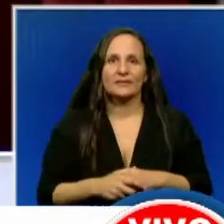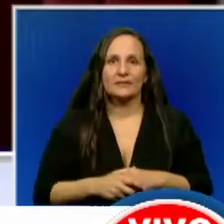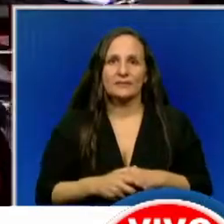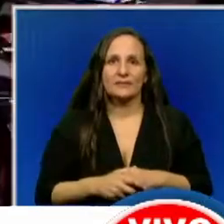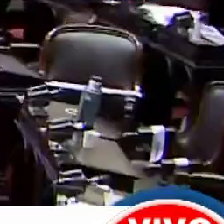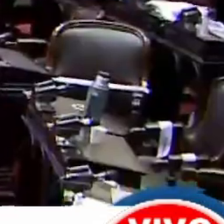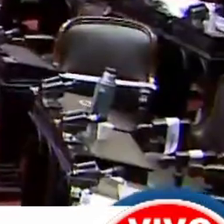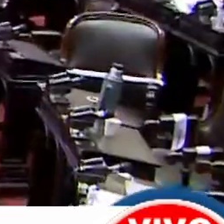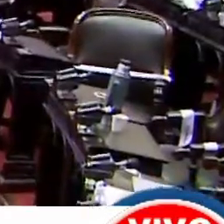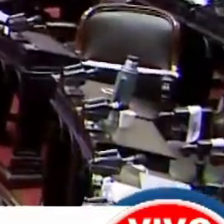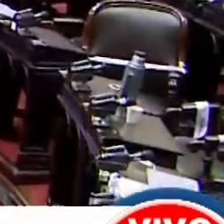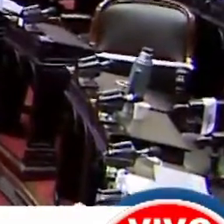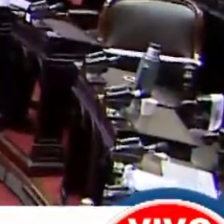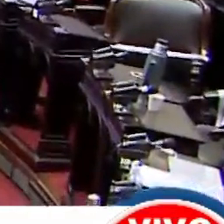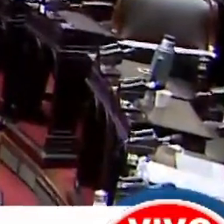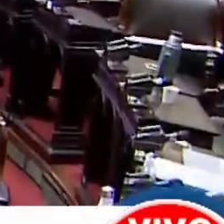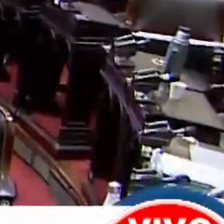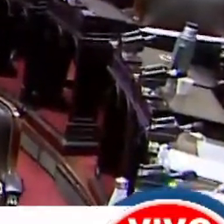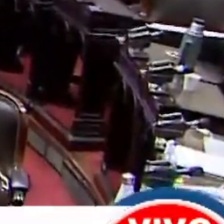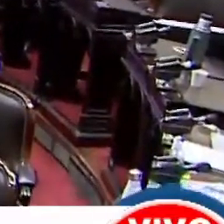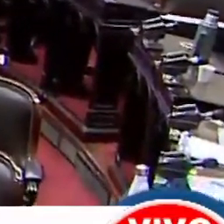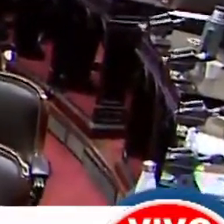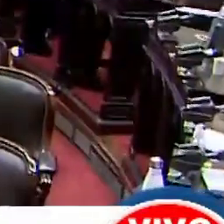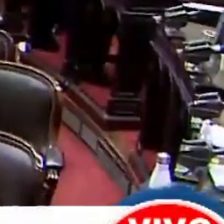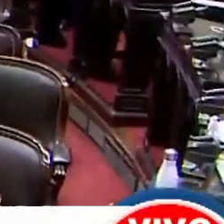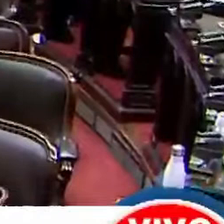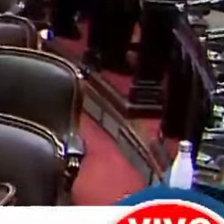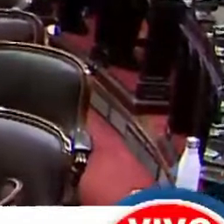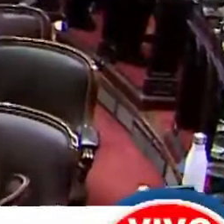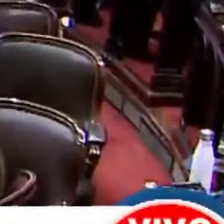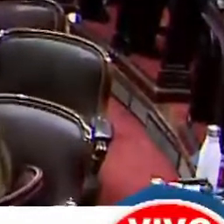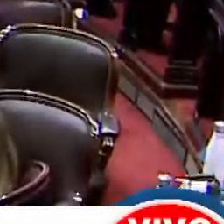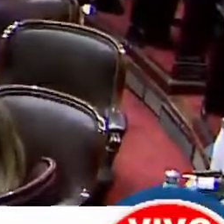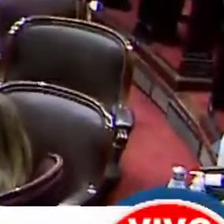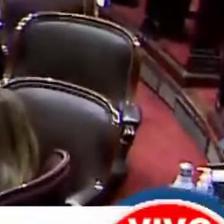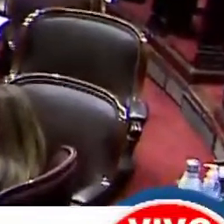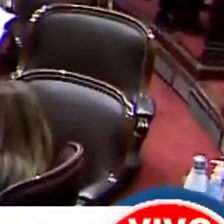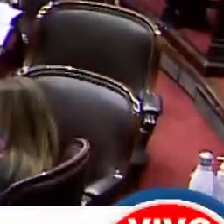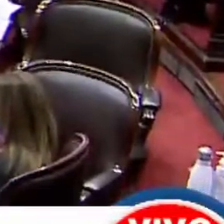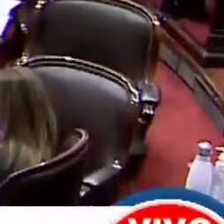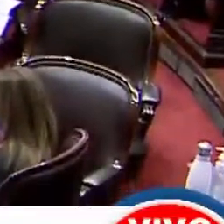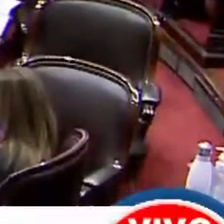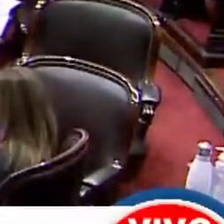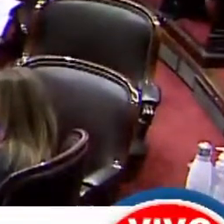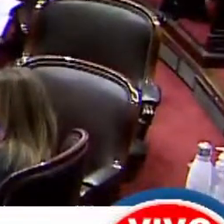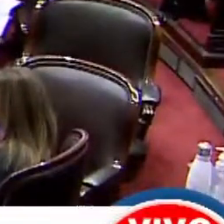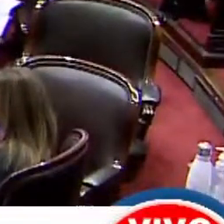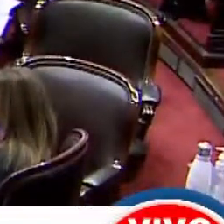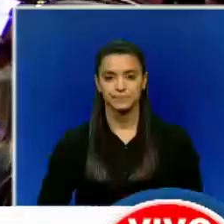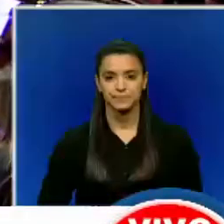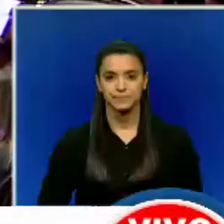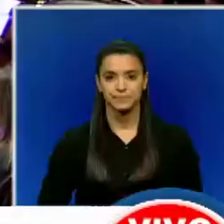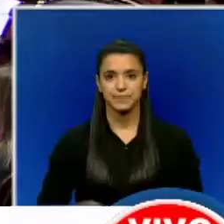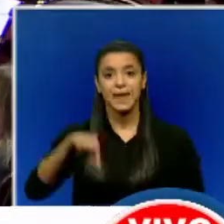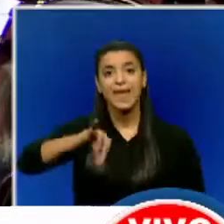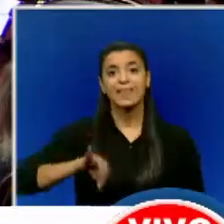Gracias, señor presidente. Breve, siguiendo la línea de mi compañero de Interbloque, este es un año donde